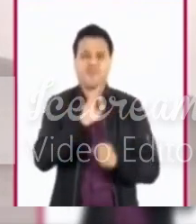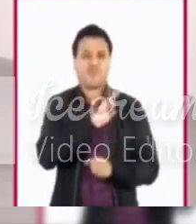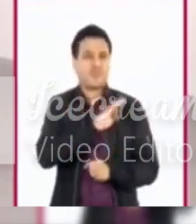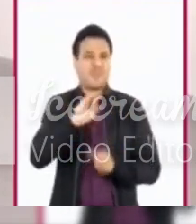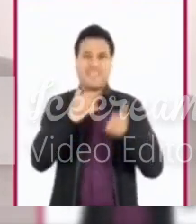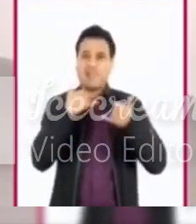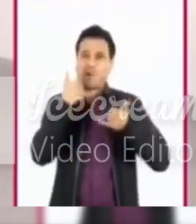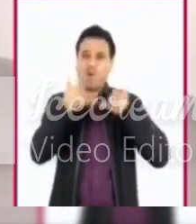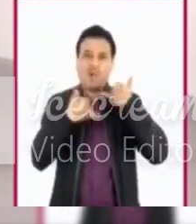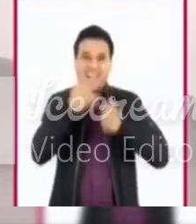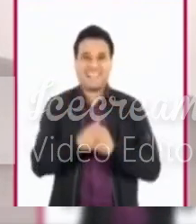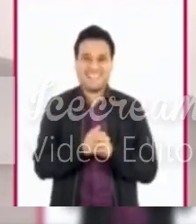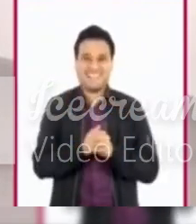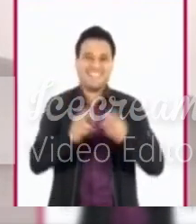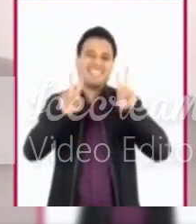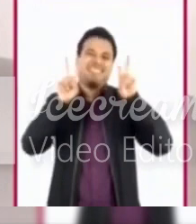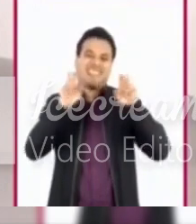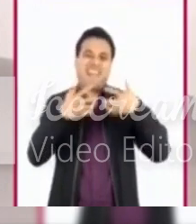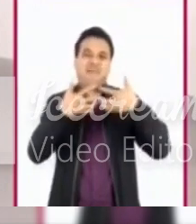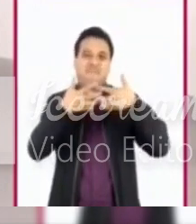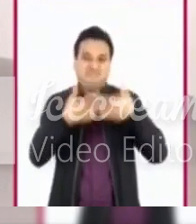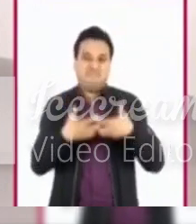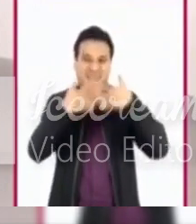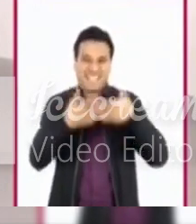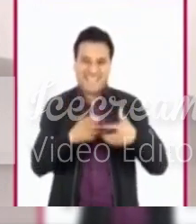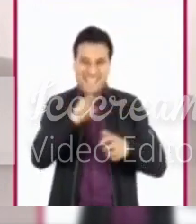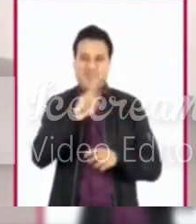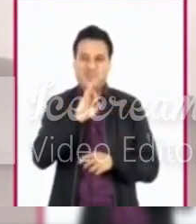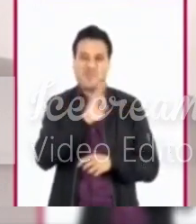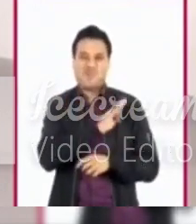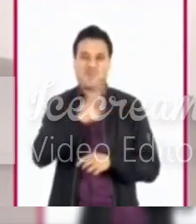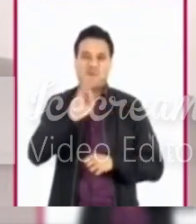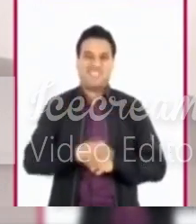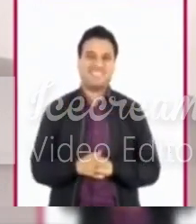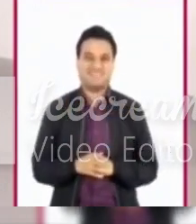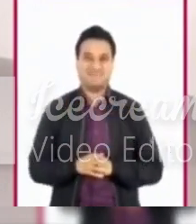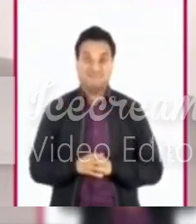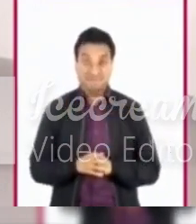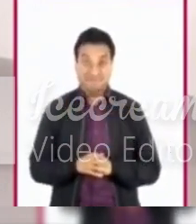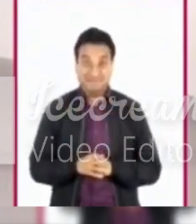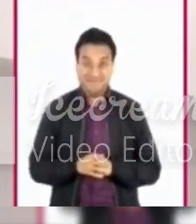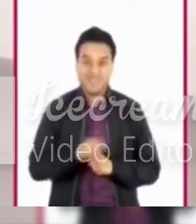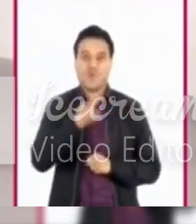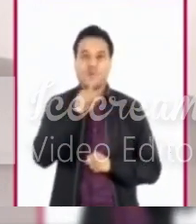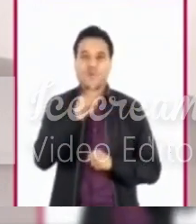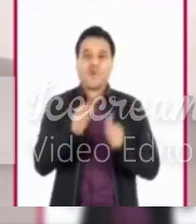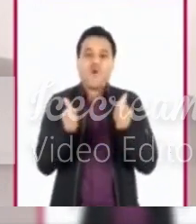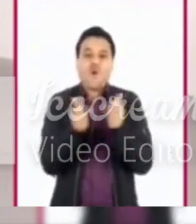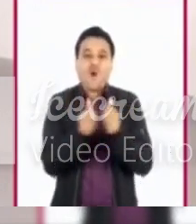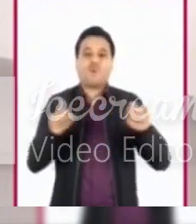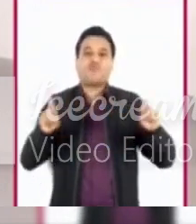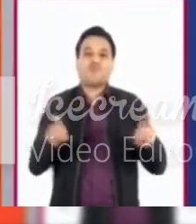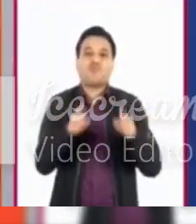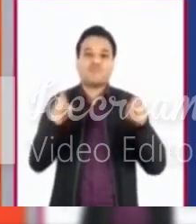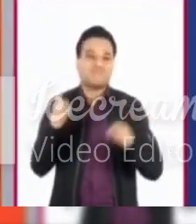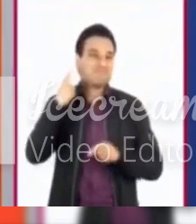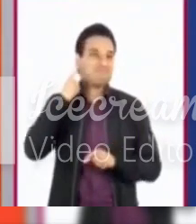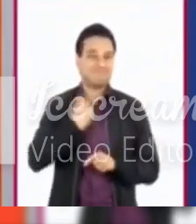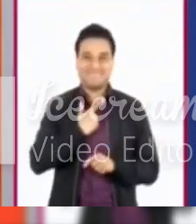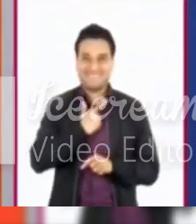a ser máquinas con una forma, un tiempo y sonidos determinados y acompañarlo con la música que más les guste.